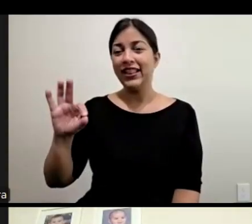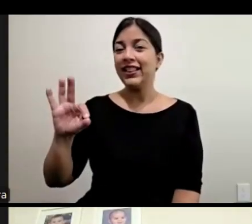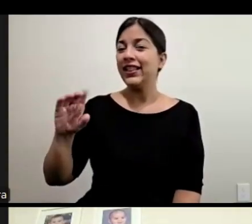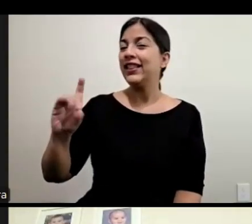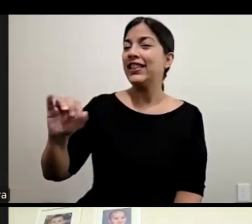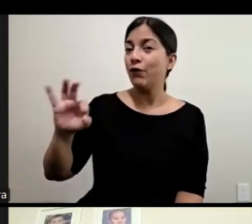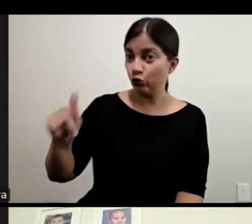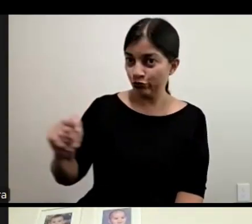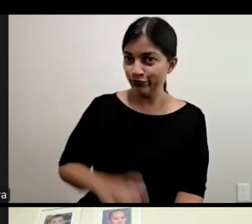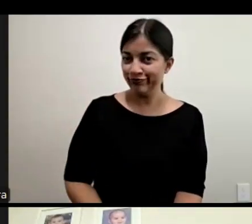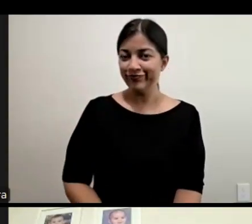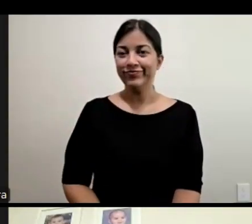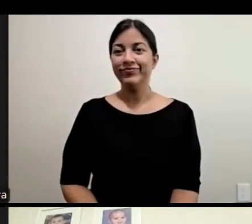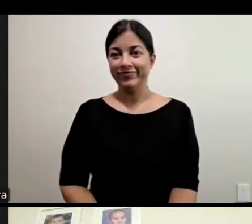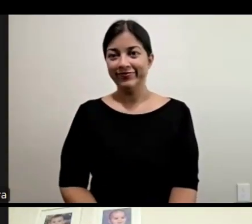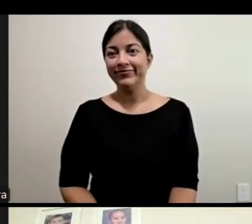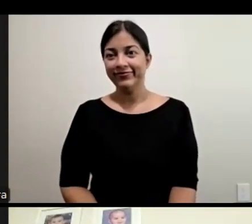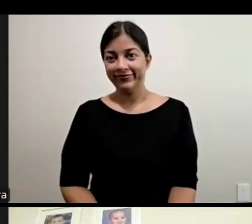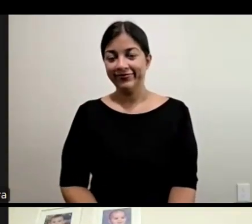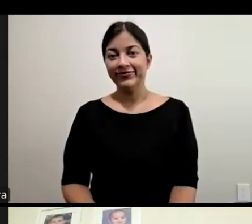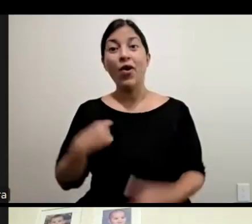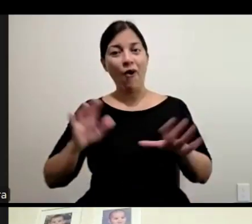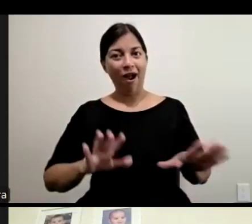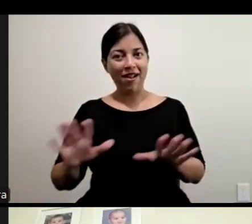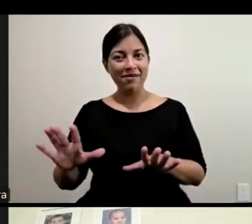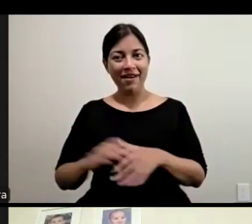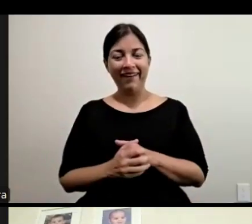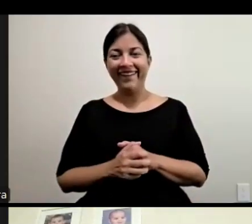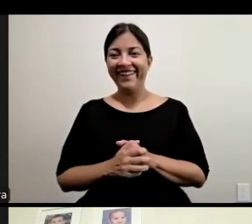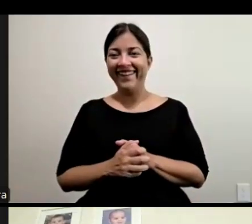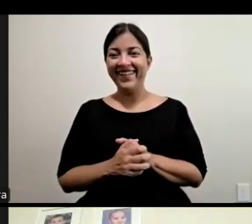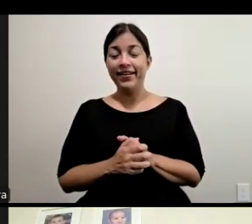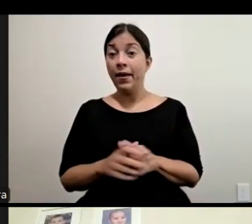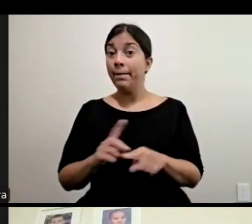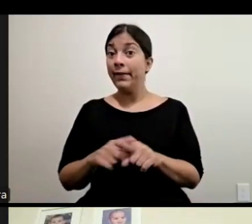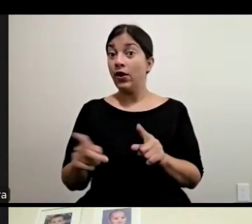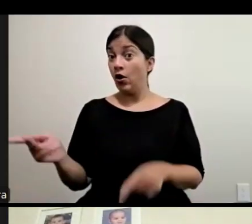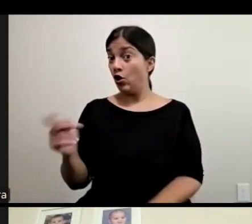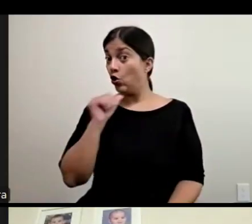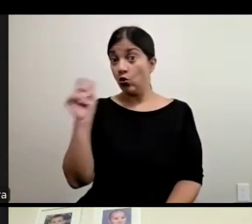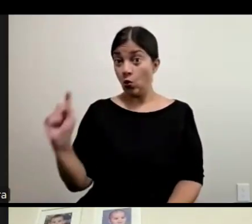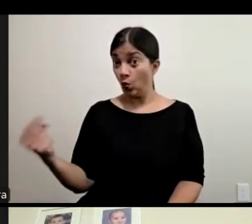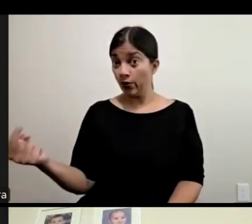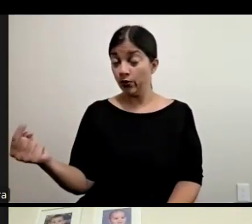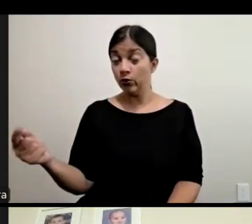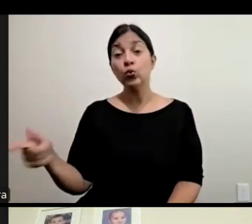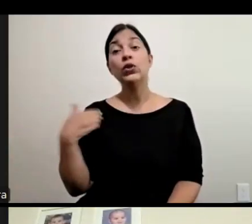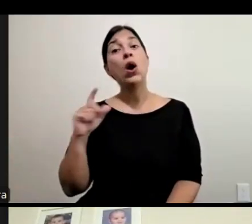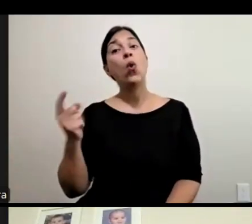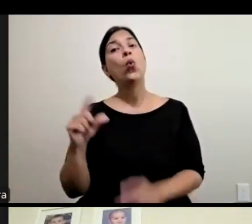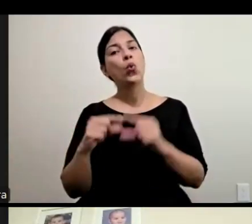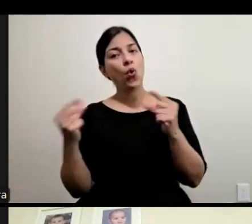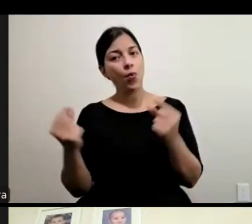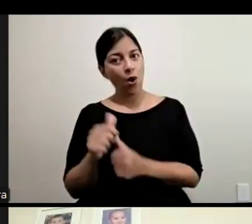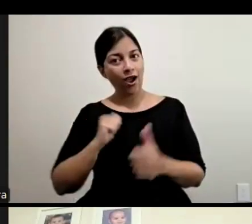con Obama. Miguel Difut, que entra también. O sea que, pero ellos dos no eran los únicos. O sea, tú tenías un grupo de